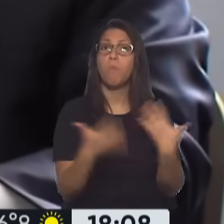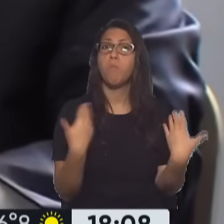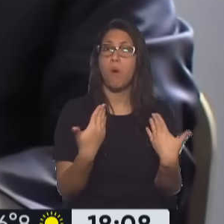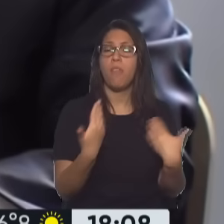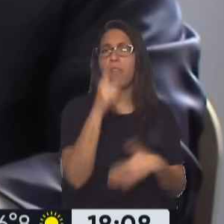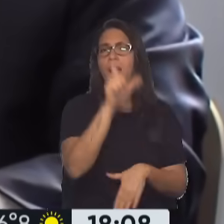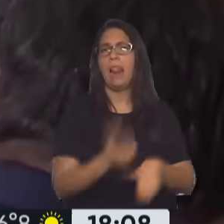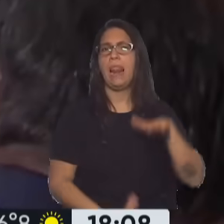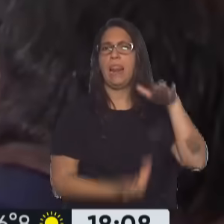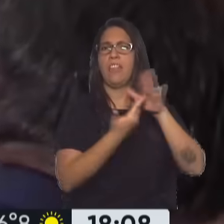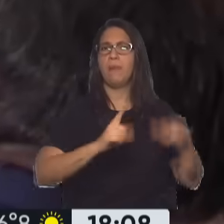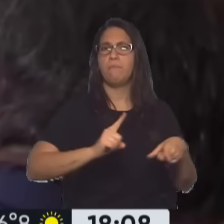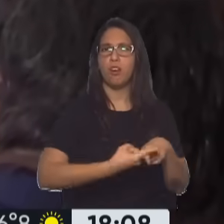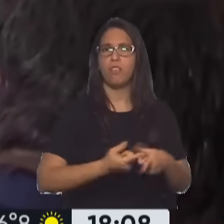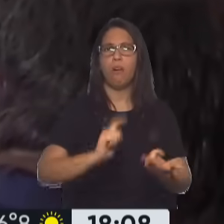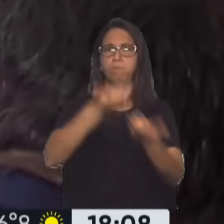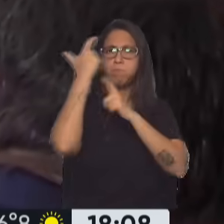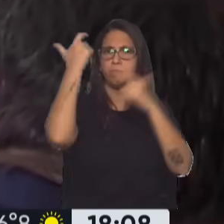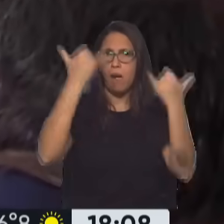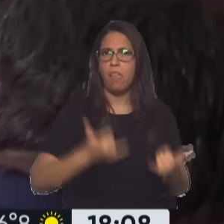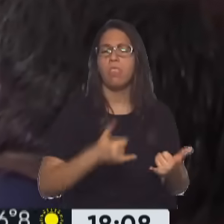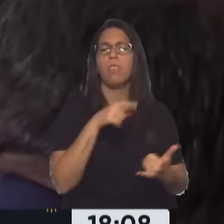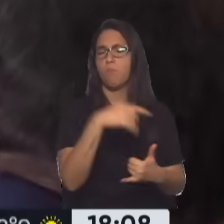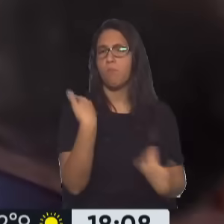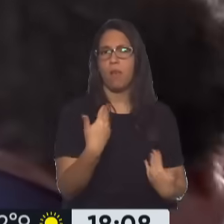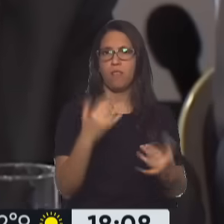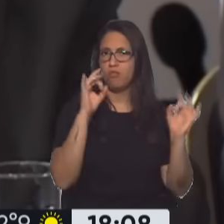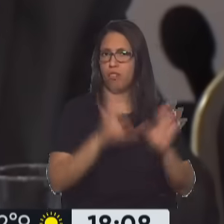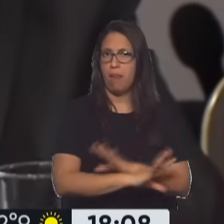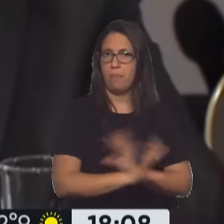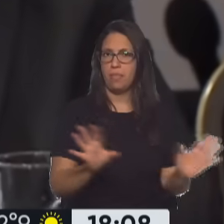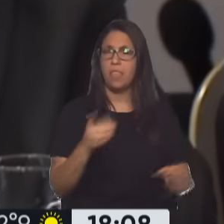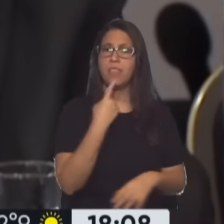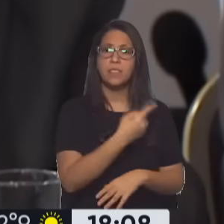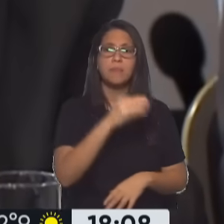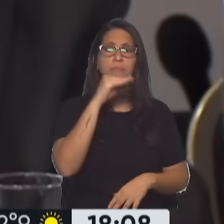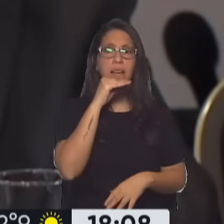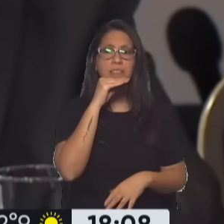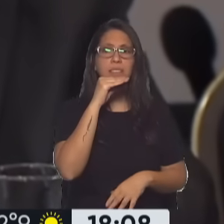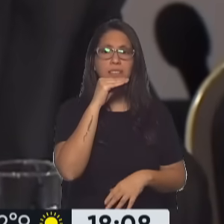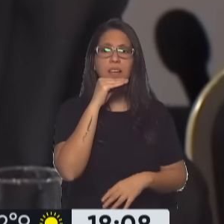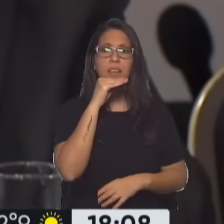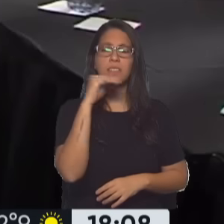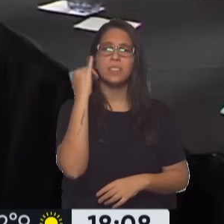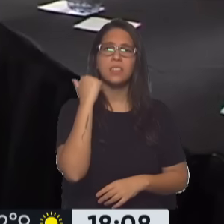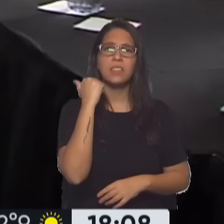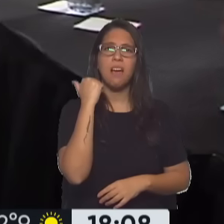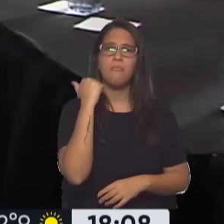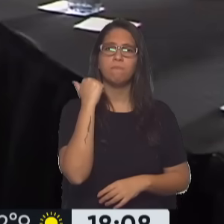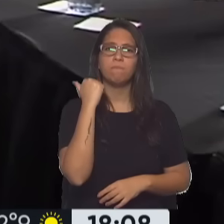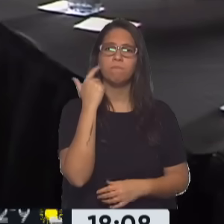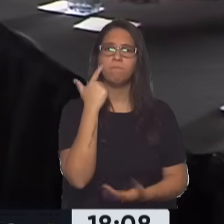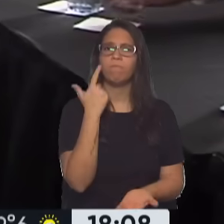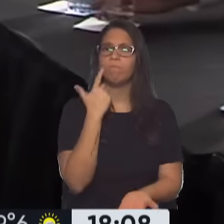un líder político con experiencia. También destacaron que Massa ha manifestado voluntad de terminar